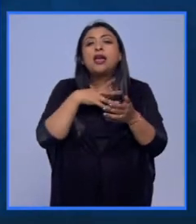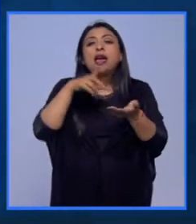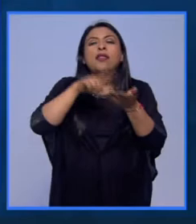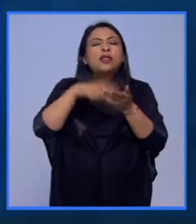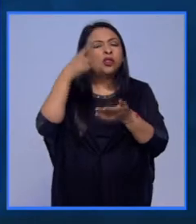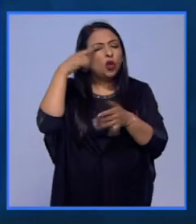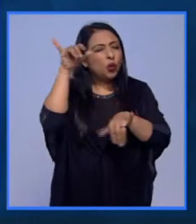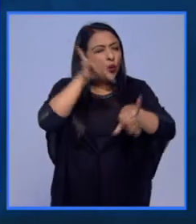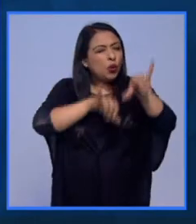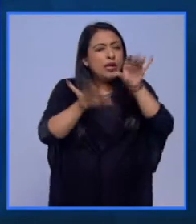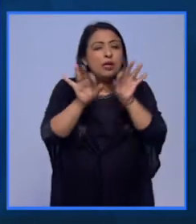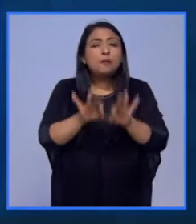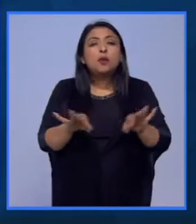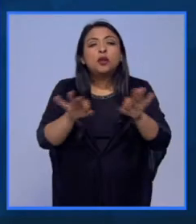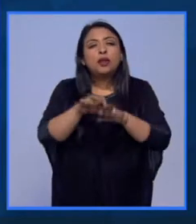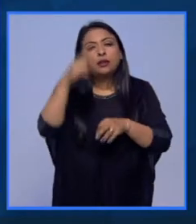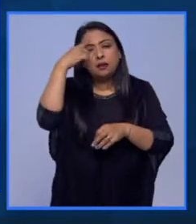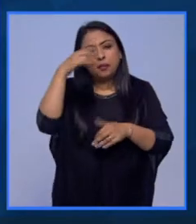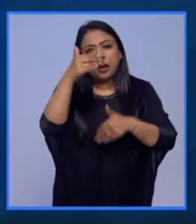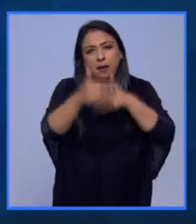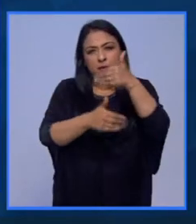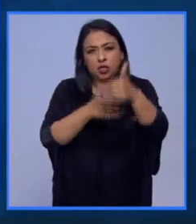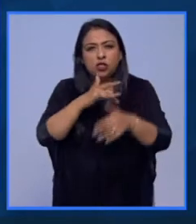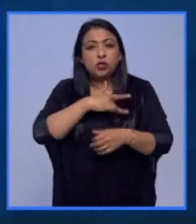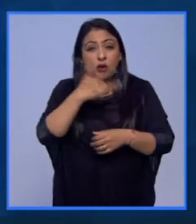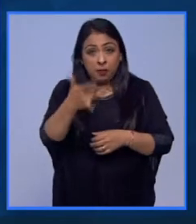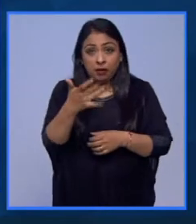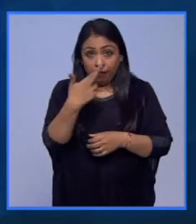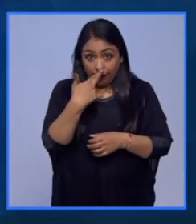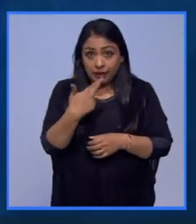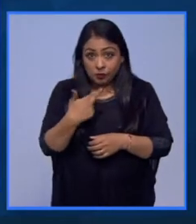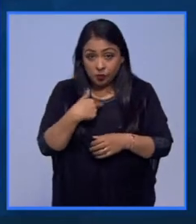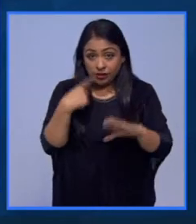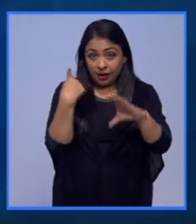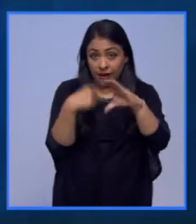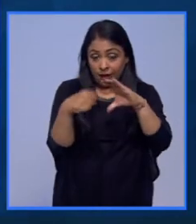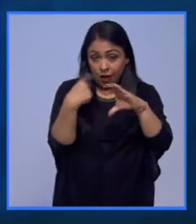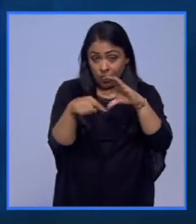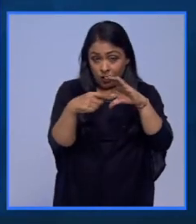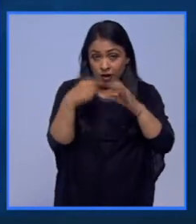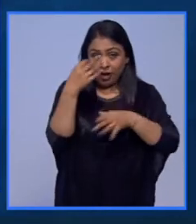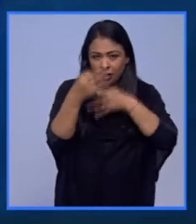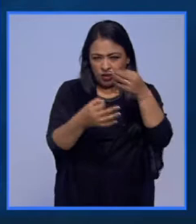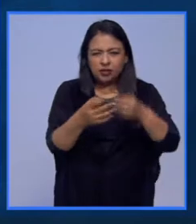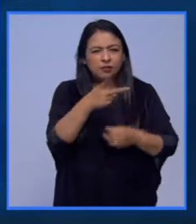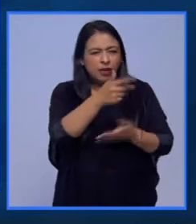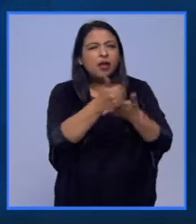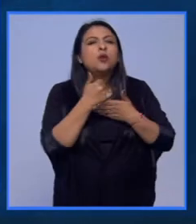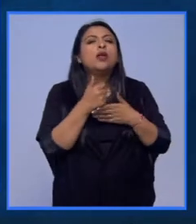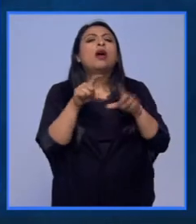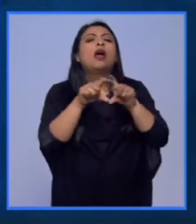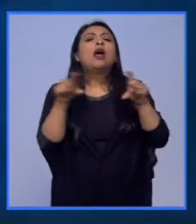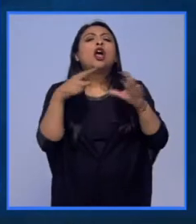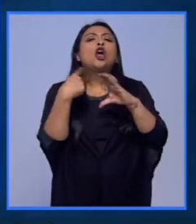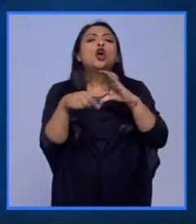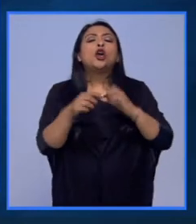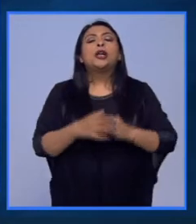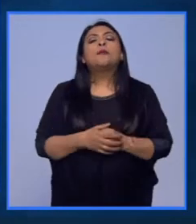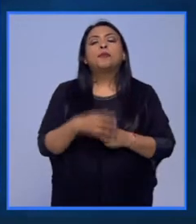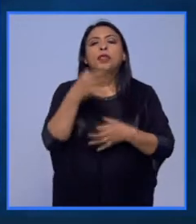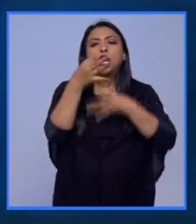que es fundamental para el proceso de enamoramiento, y si me dan la respuesta en el correo de noticias, Rafa, ¿me ayudas repitiendo el correo de noticias? Claro